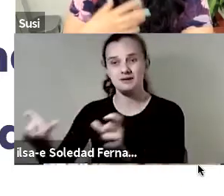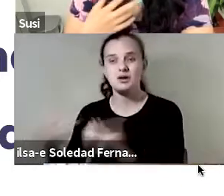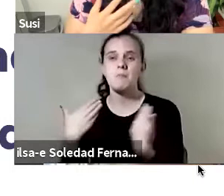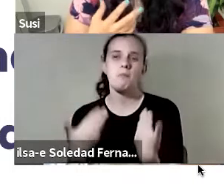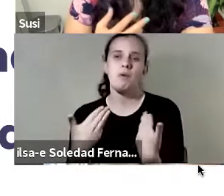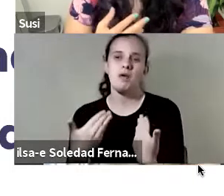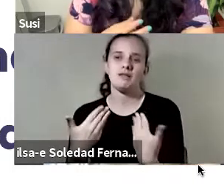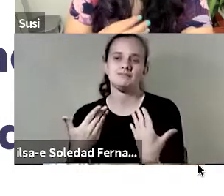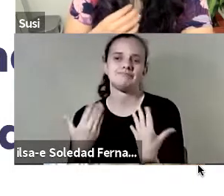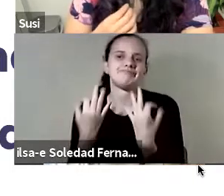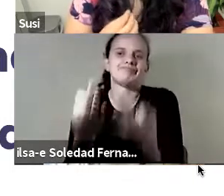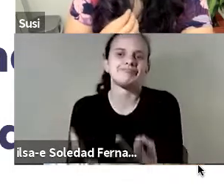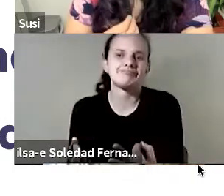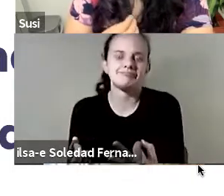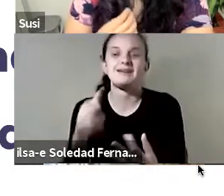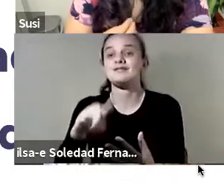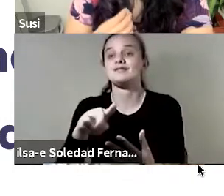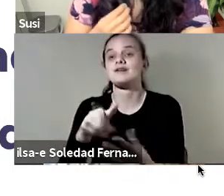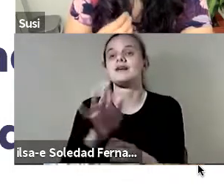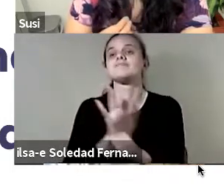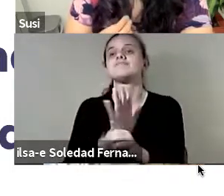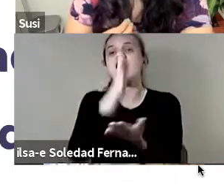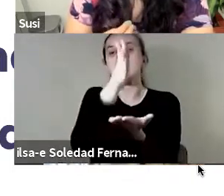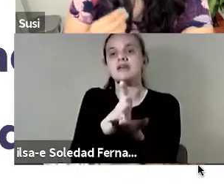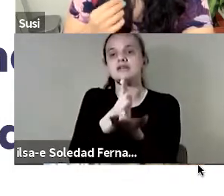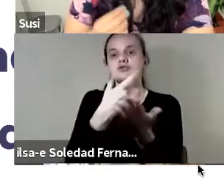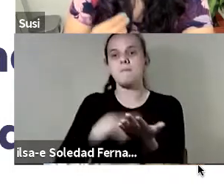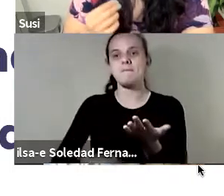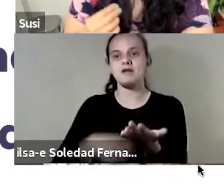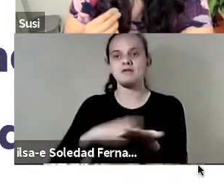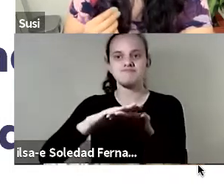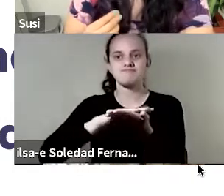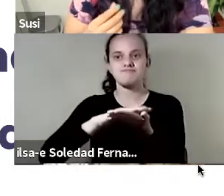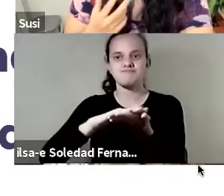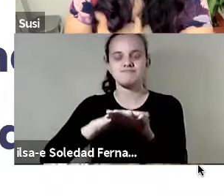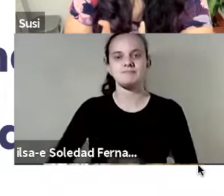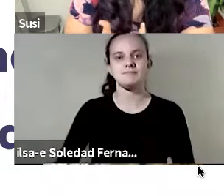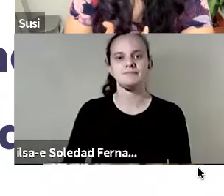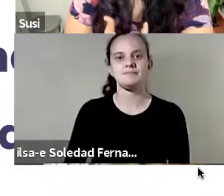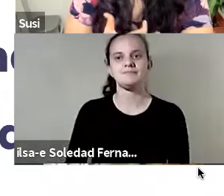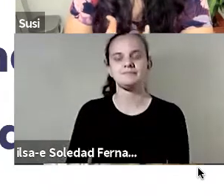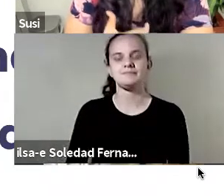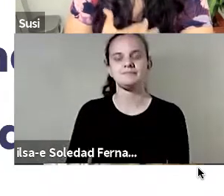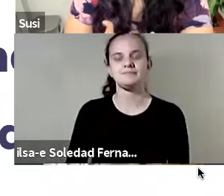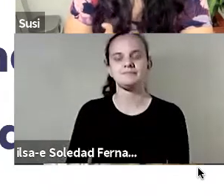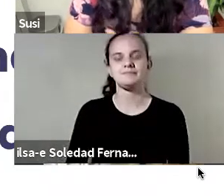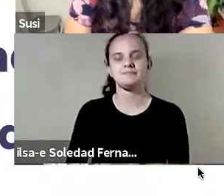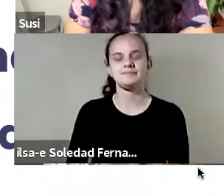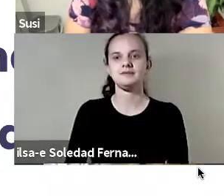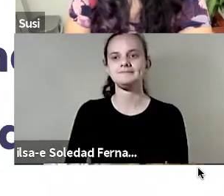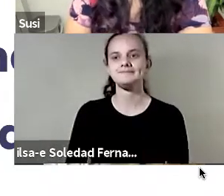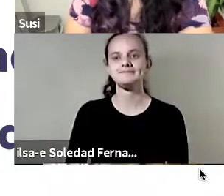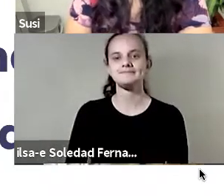Entonces, es súper importante que sean accesibles para que todas las personas puedan acceder a estos derechos humanos